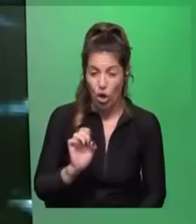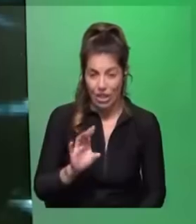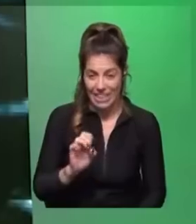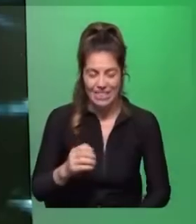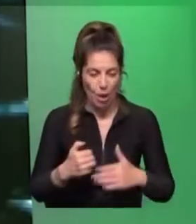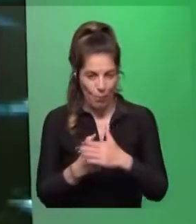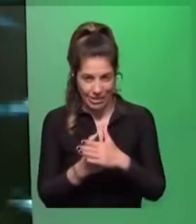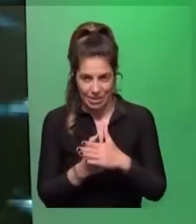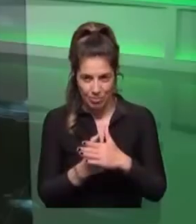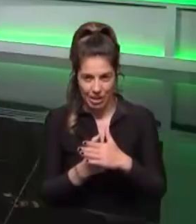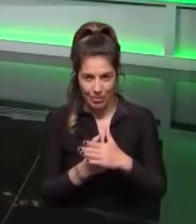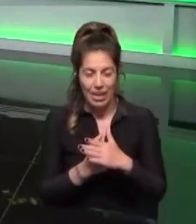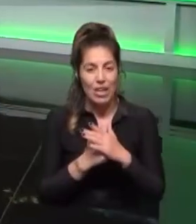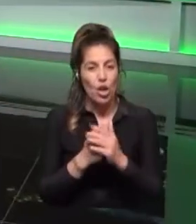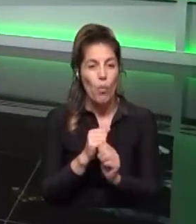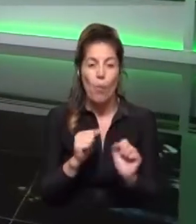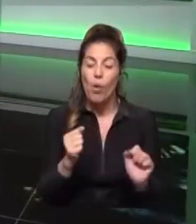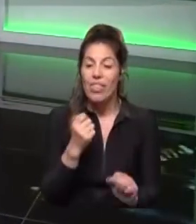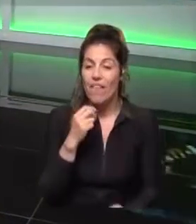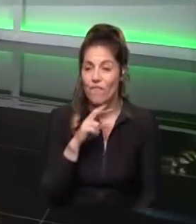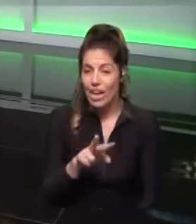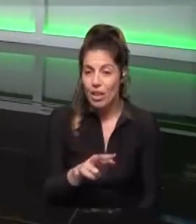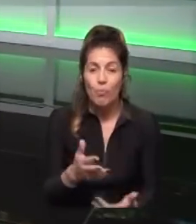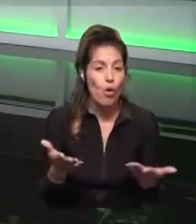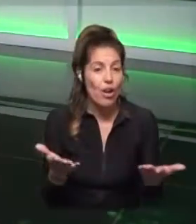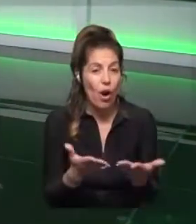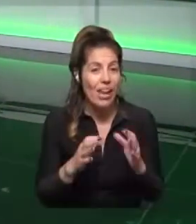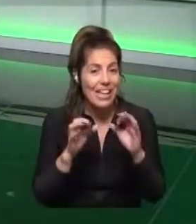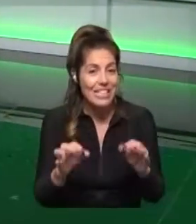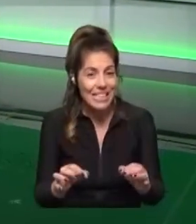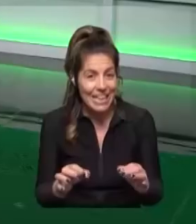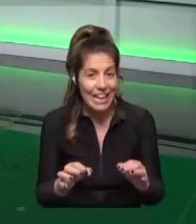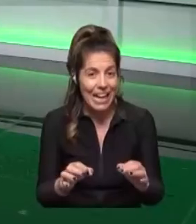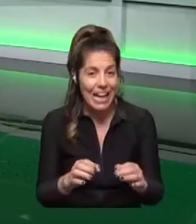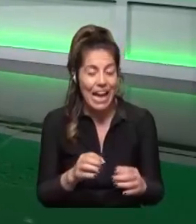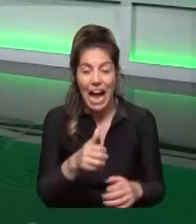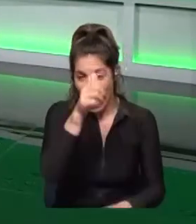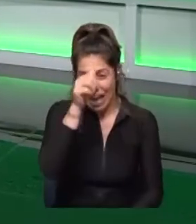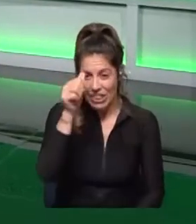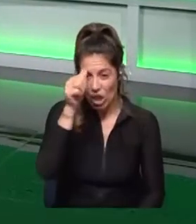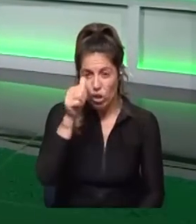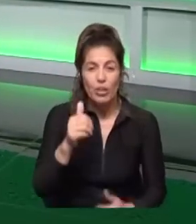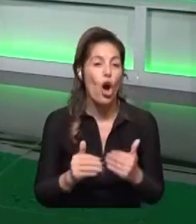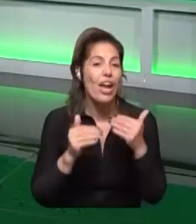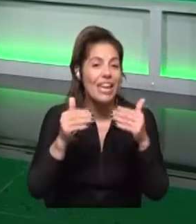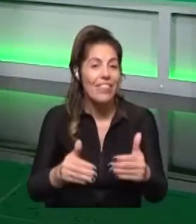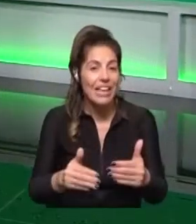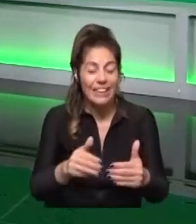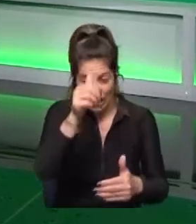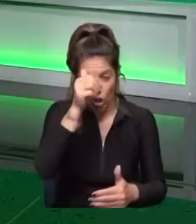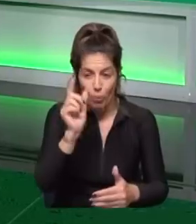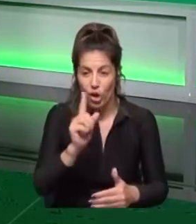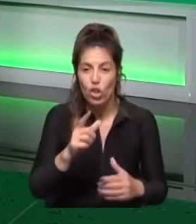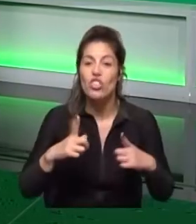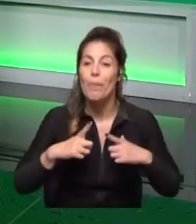la máxima mirando tan lejos como lo permite el pronóstico que por ahora llega la web de inumet hasta el domingo en adelante hasta el domingo inclusive